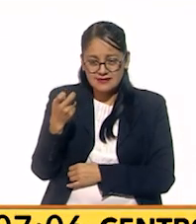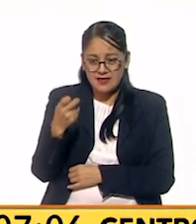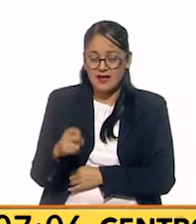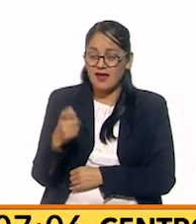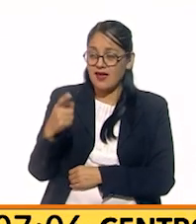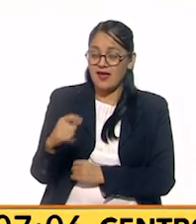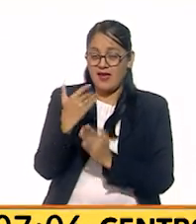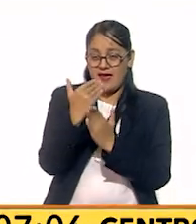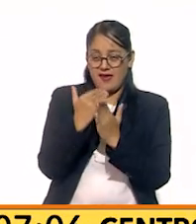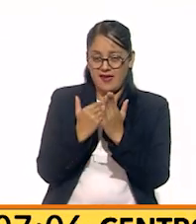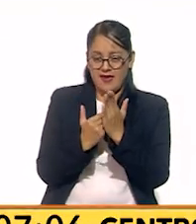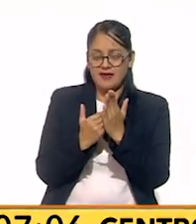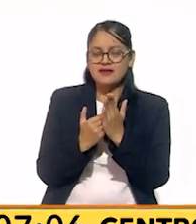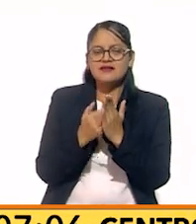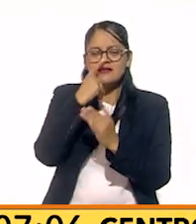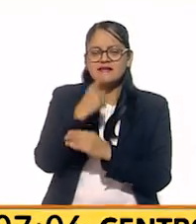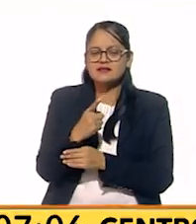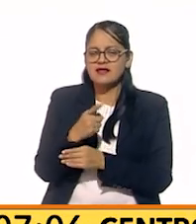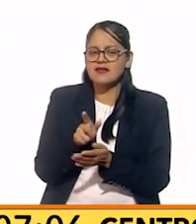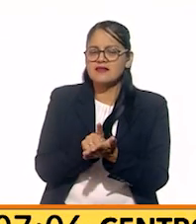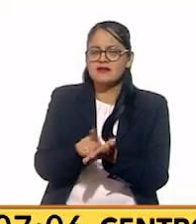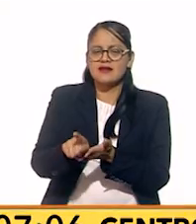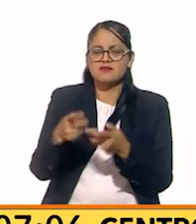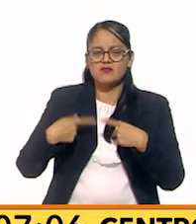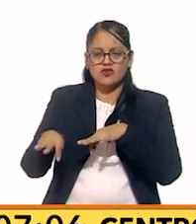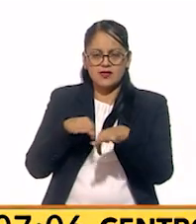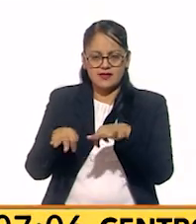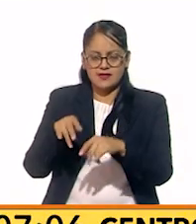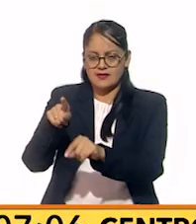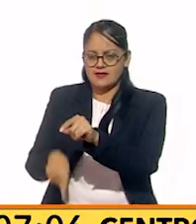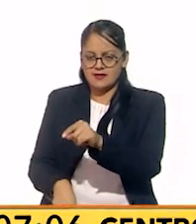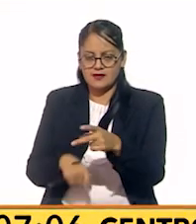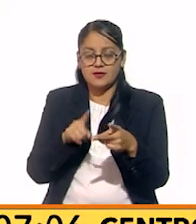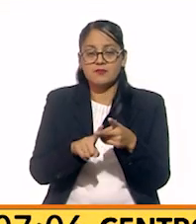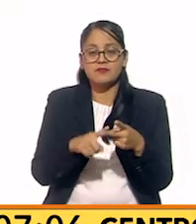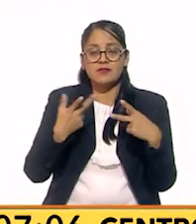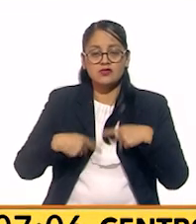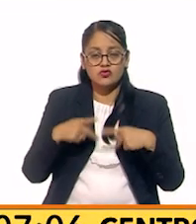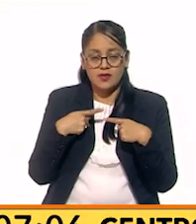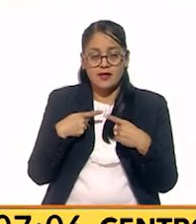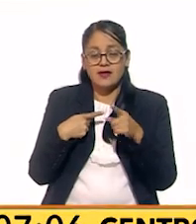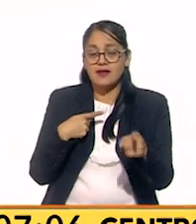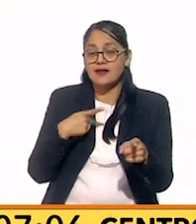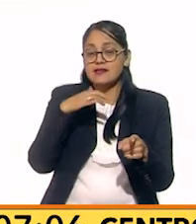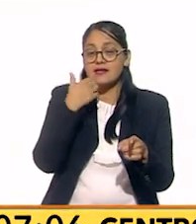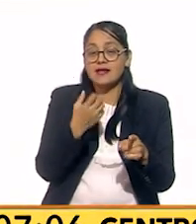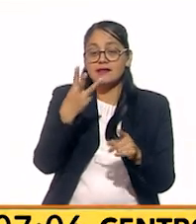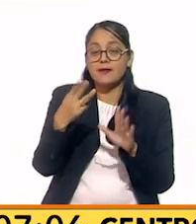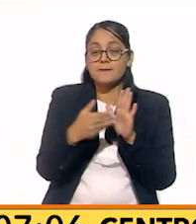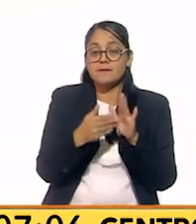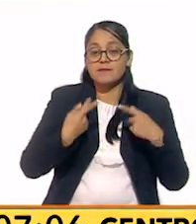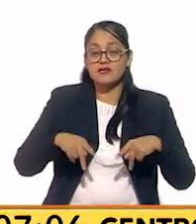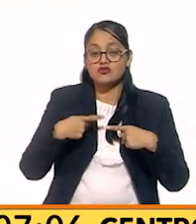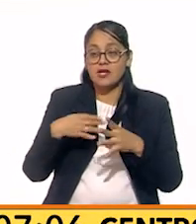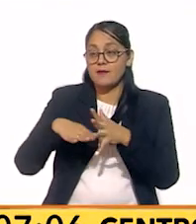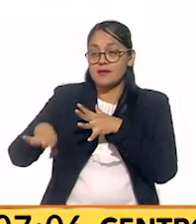binaria de Donald Trump de quitar los derechos de los trabajadores, de deportar lo que él quiere, 3.000 personas todos